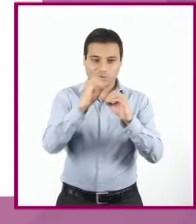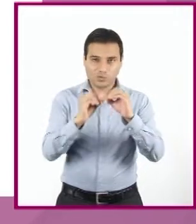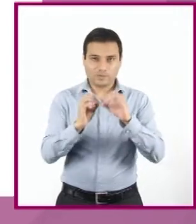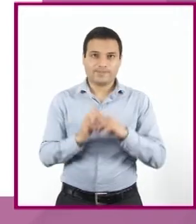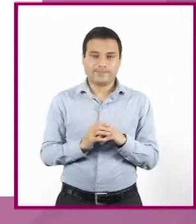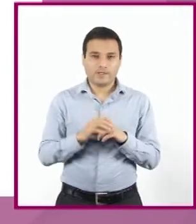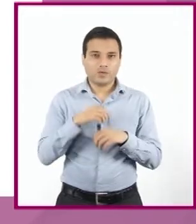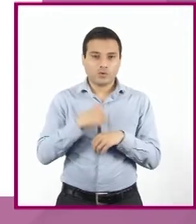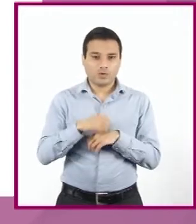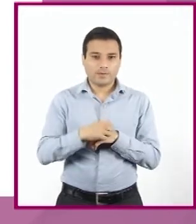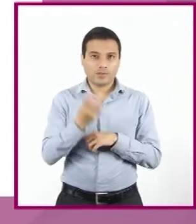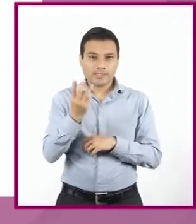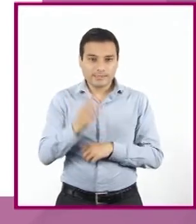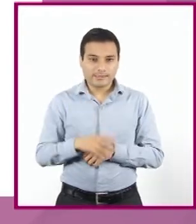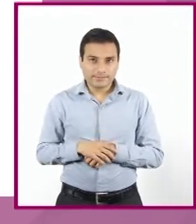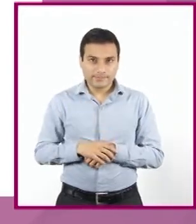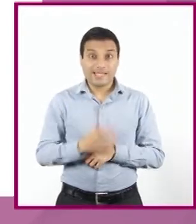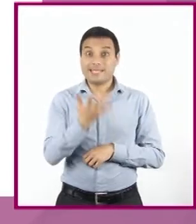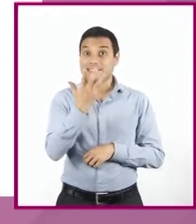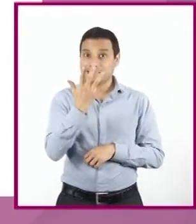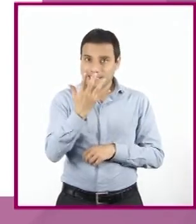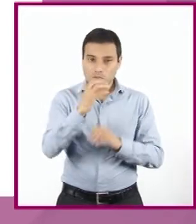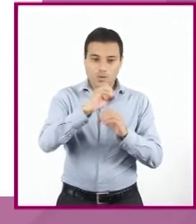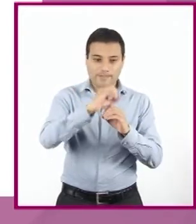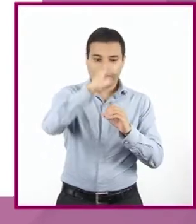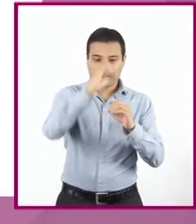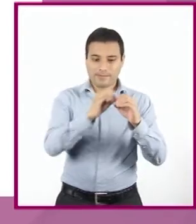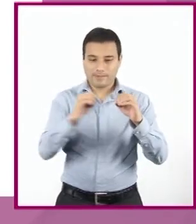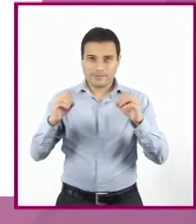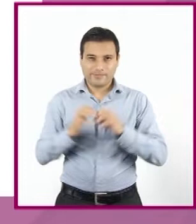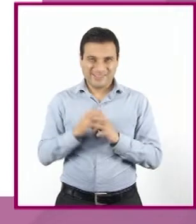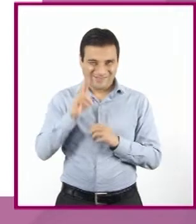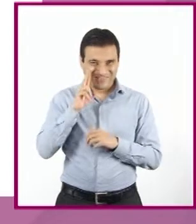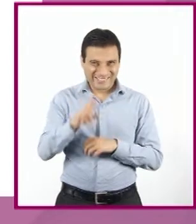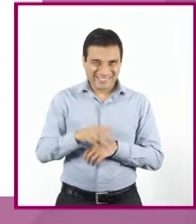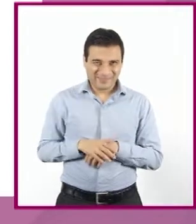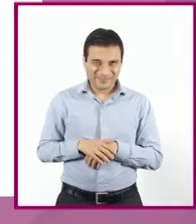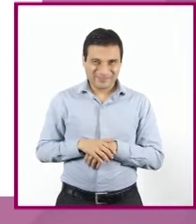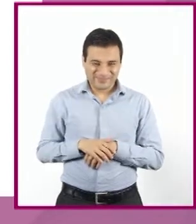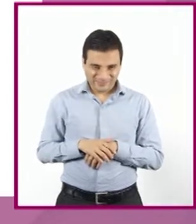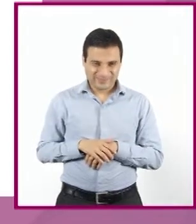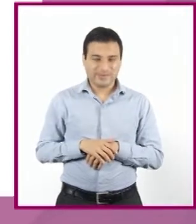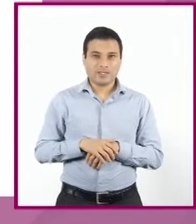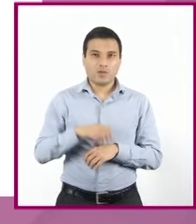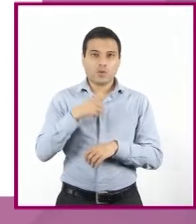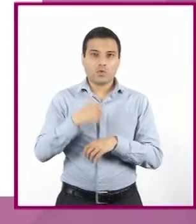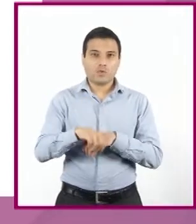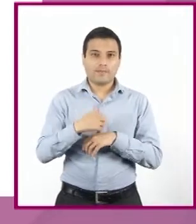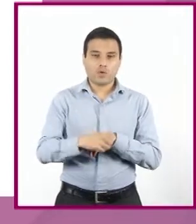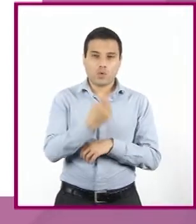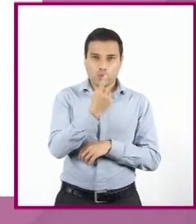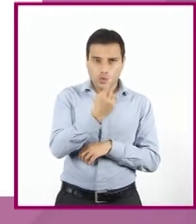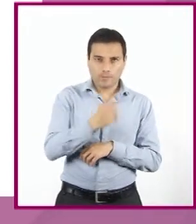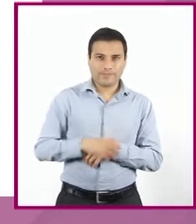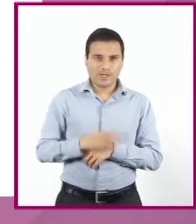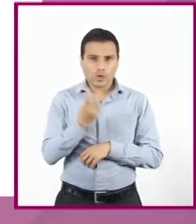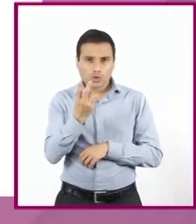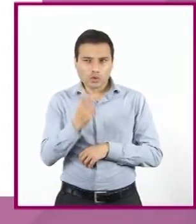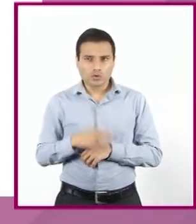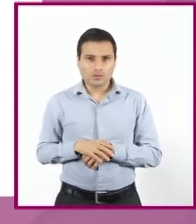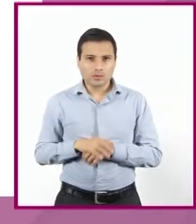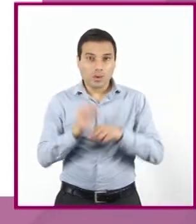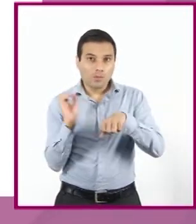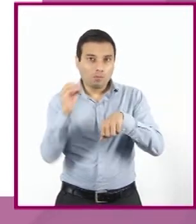la figura 3 por 5 círculos. Como podemos ver, la figura 1 a la figura 2 aumenta